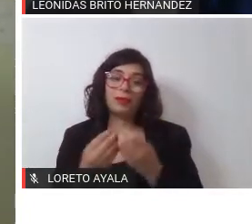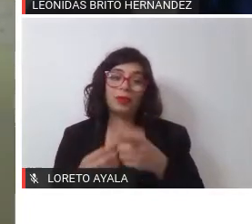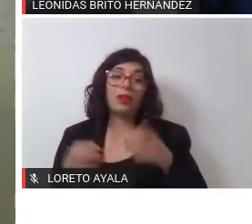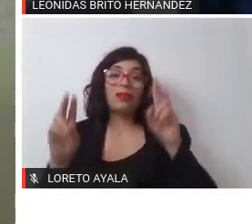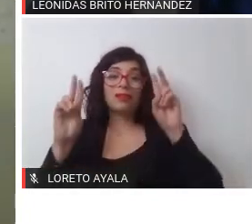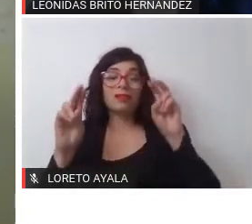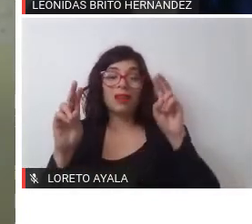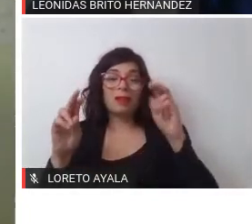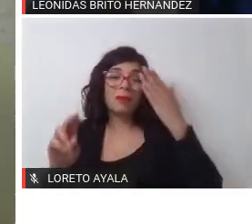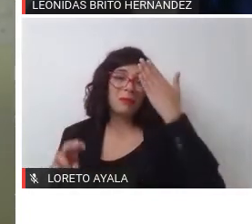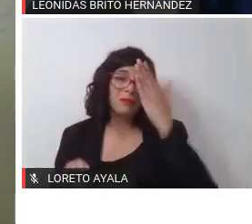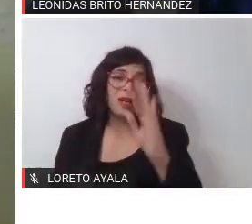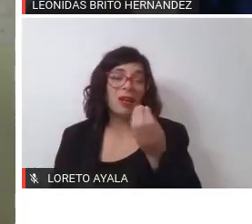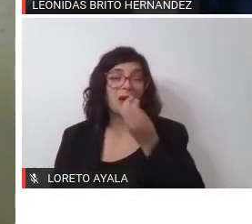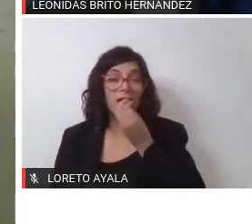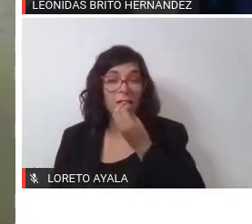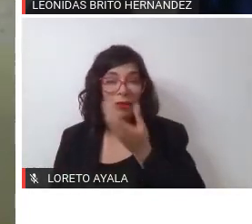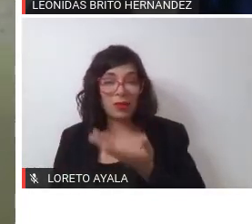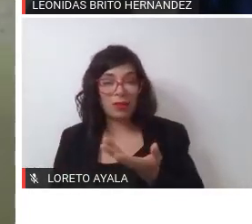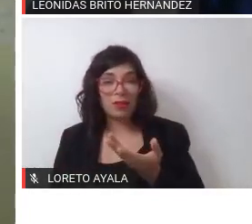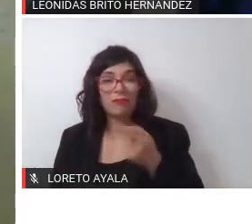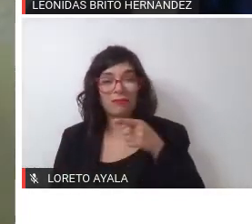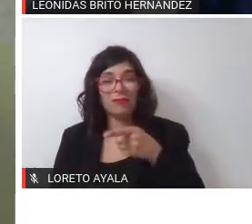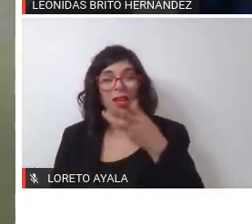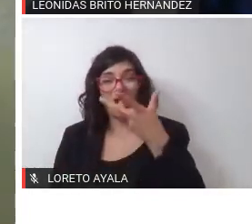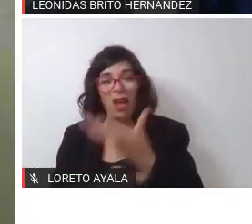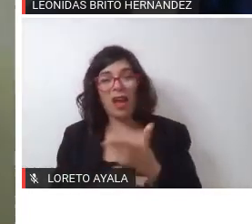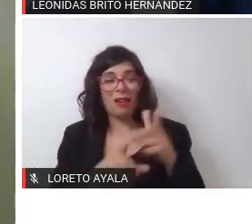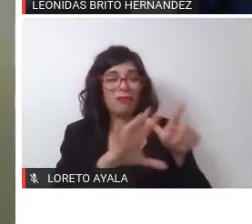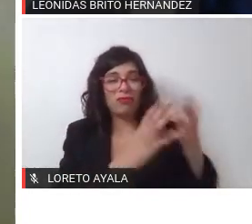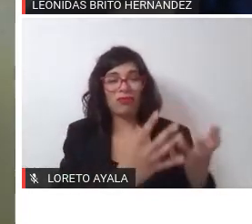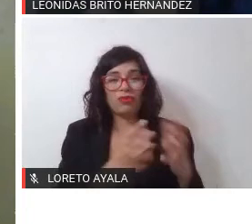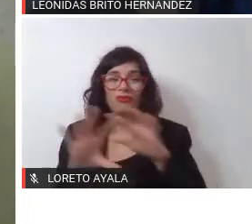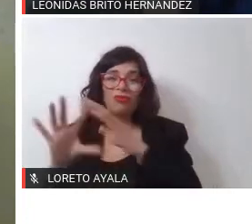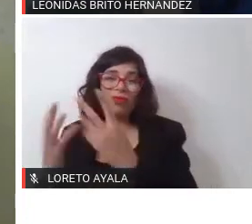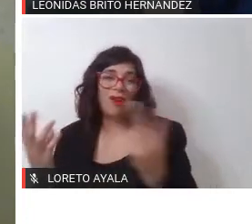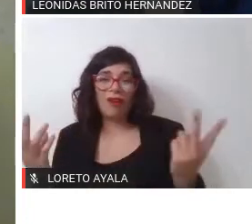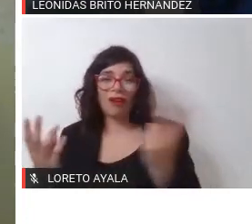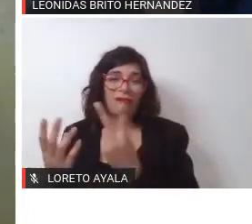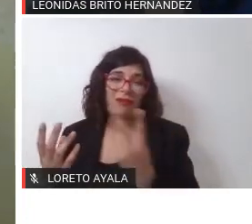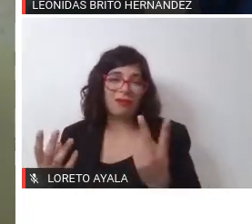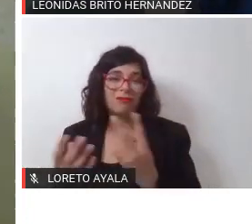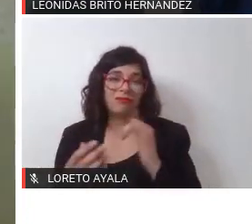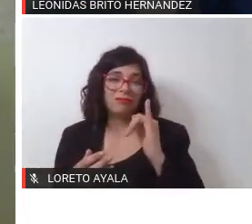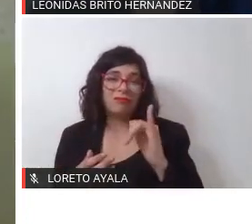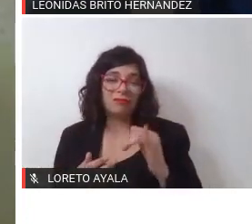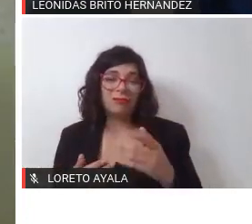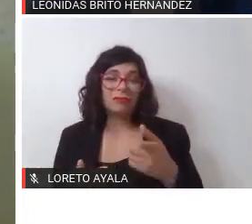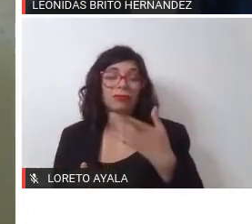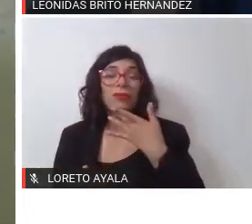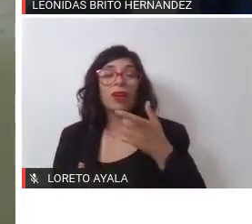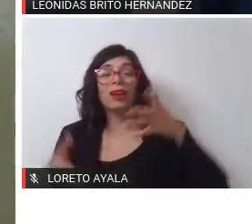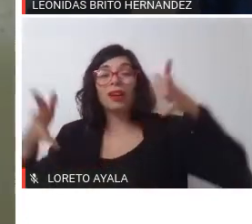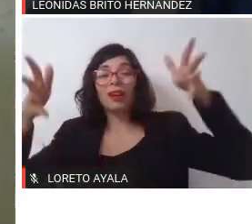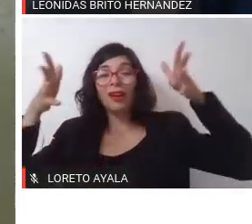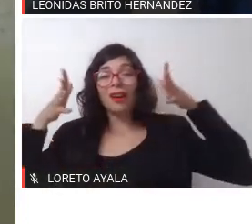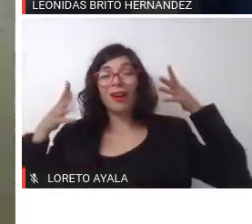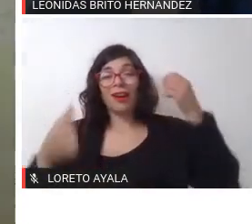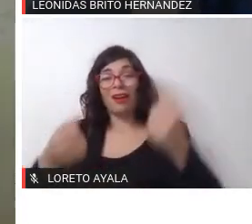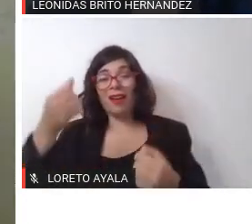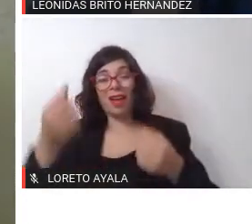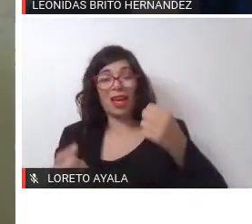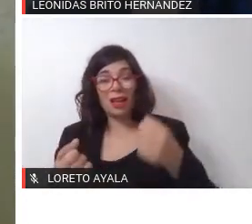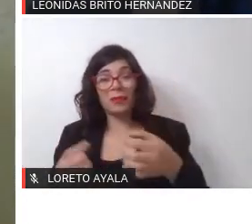la mala alimentación lo tenemos en los dos mundos, hoy día, porque el camión de las papas fritas llega hasta